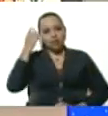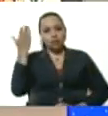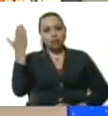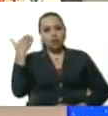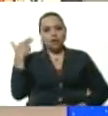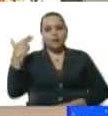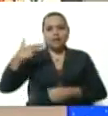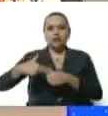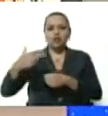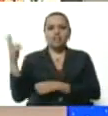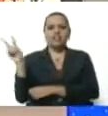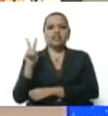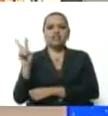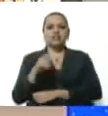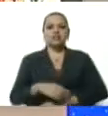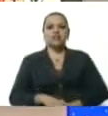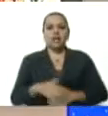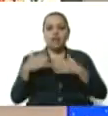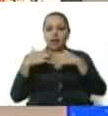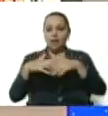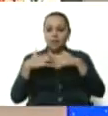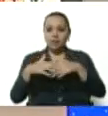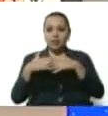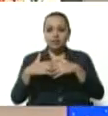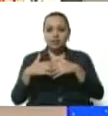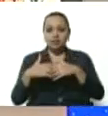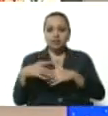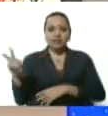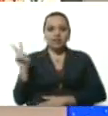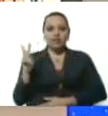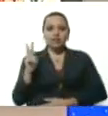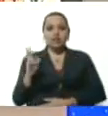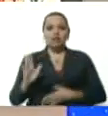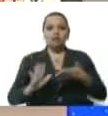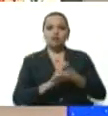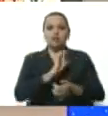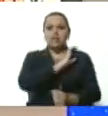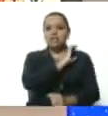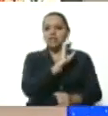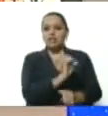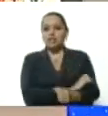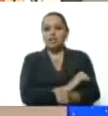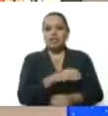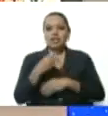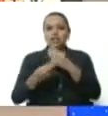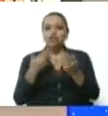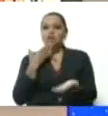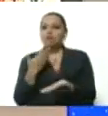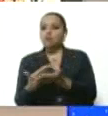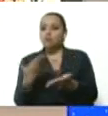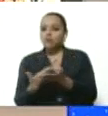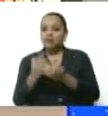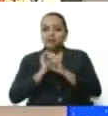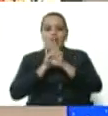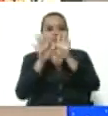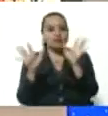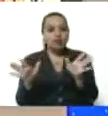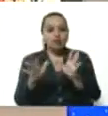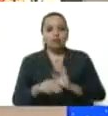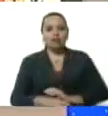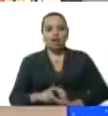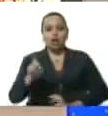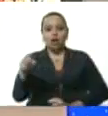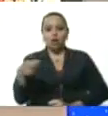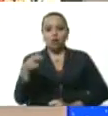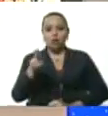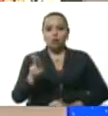Petróleos de Venezuela, la empresa estatal de Venezuela en materia energética, hizo propuestas muy concretas a Guyana